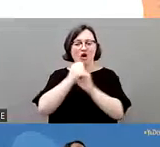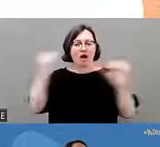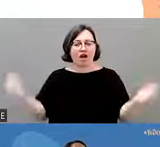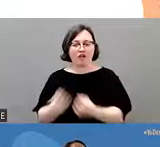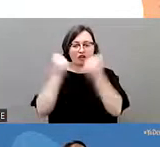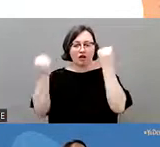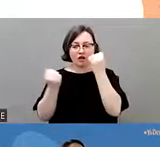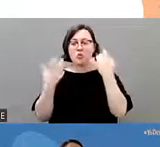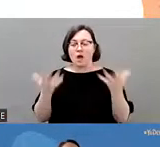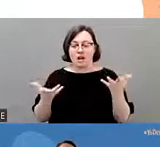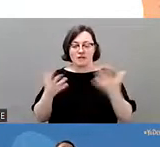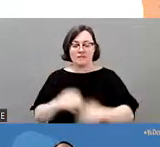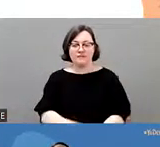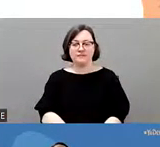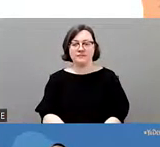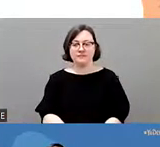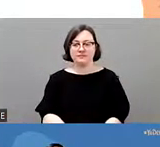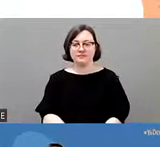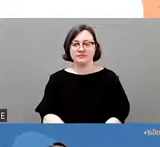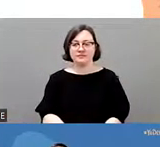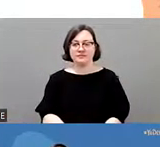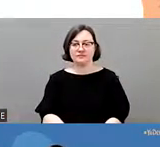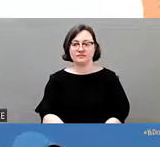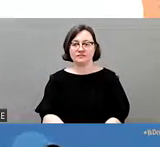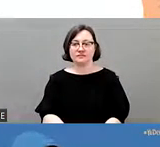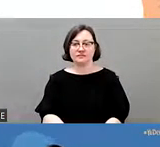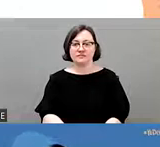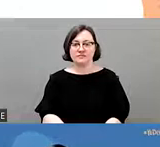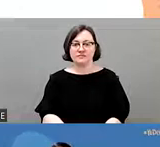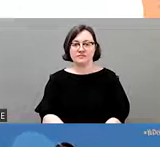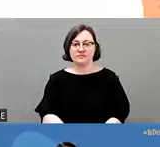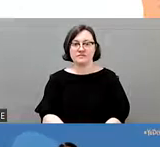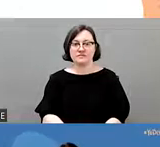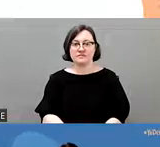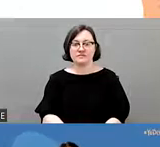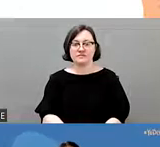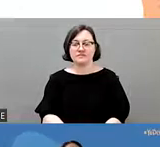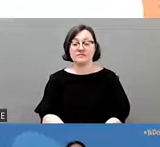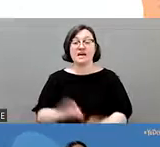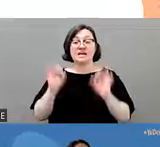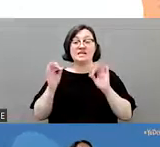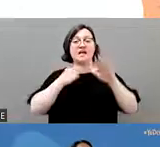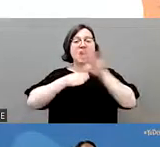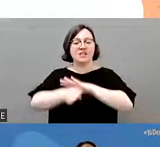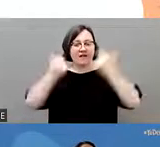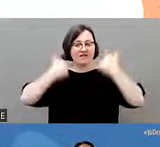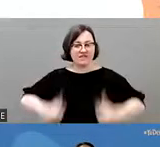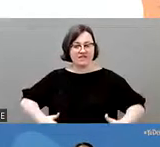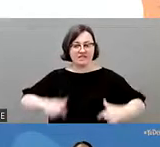Accesibilidad física para la accesibilidad física.